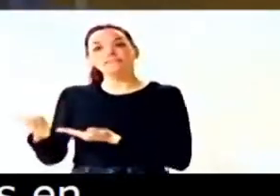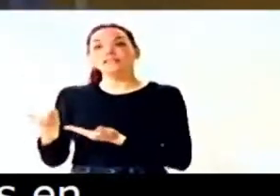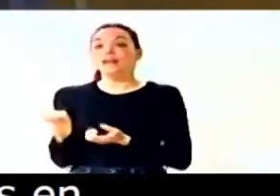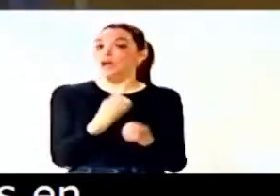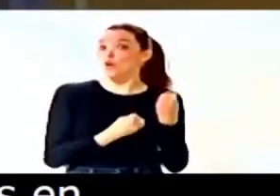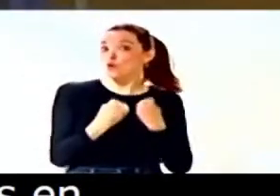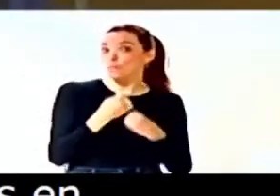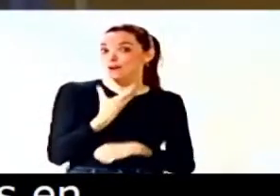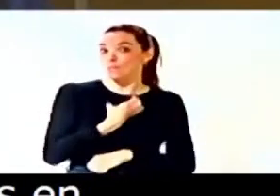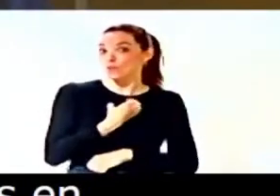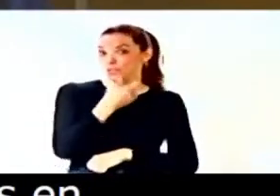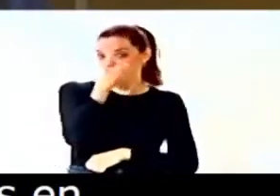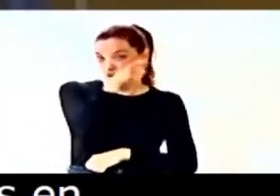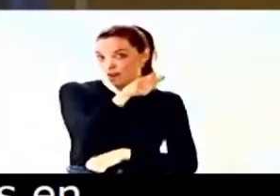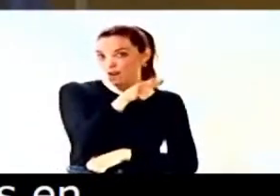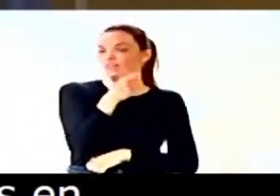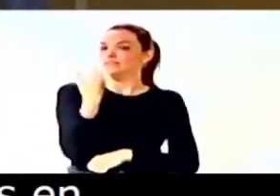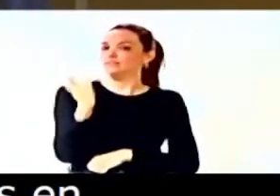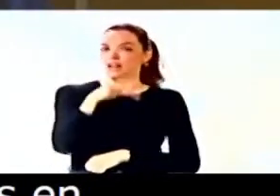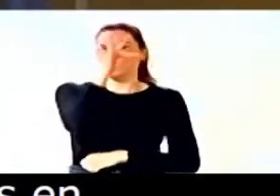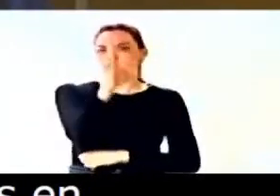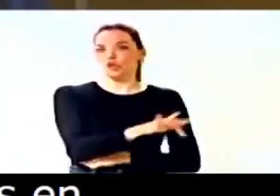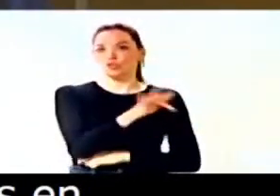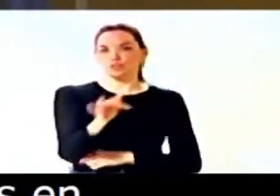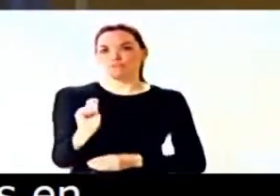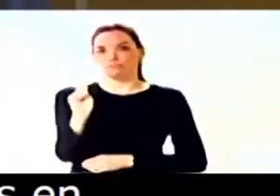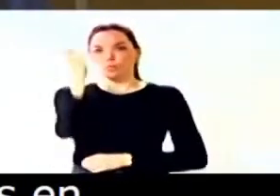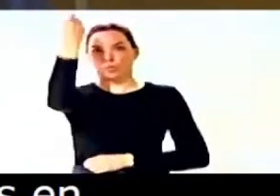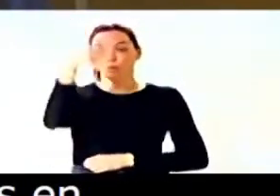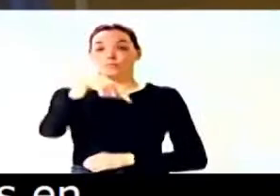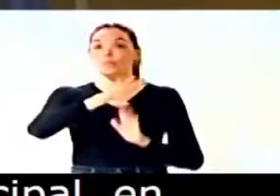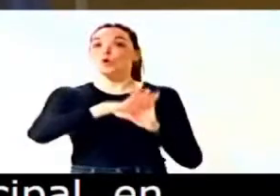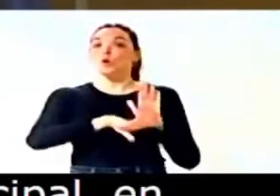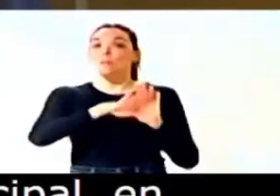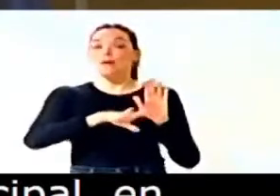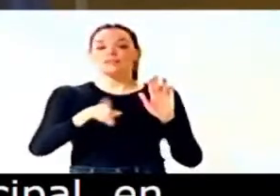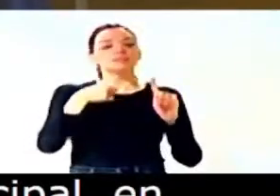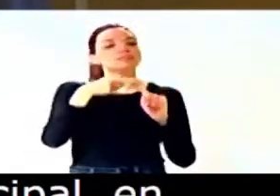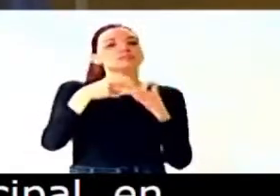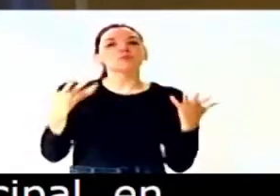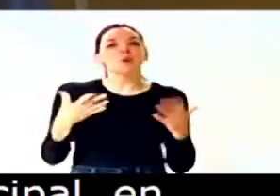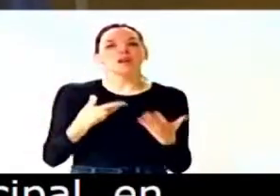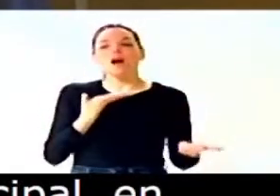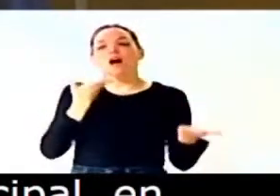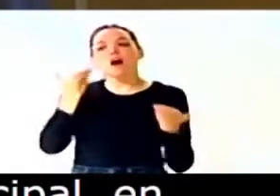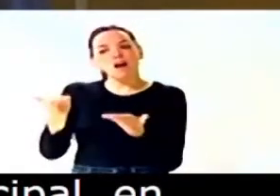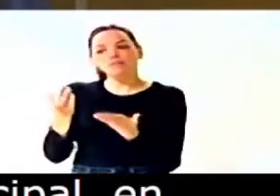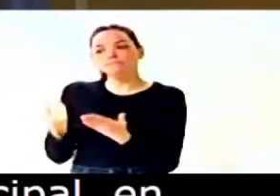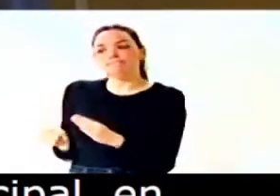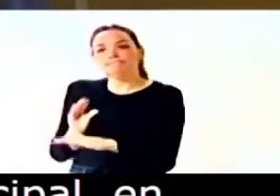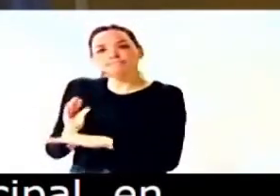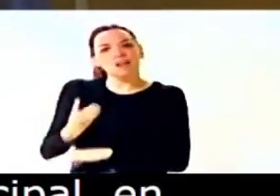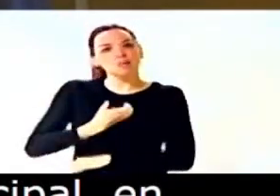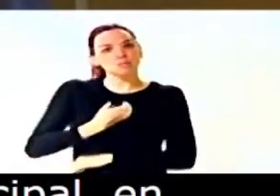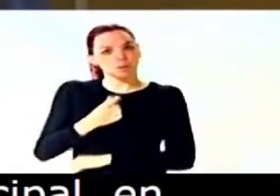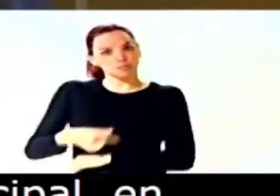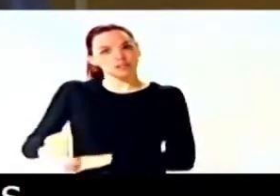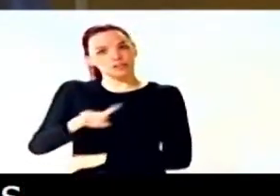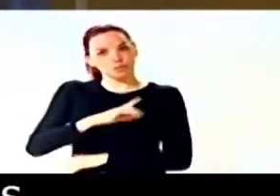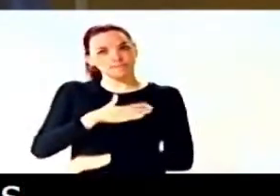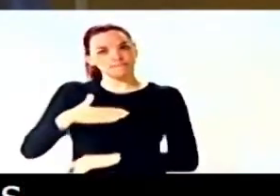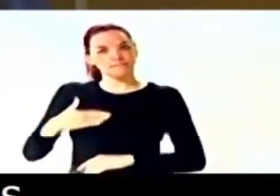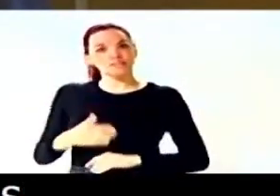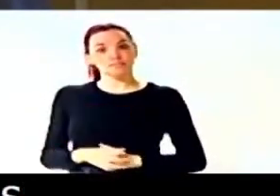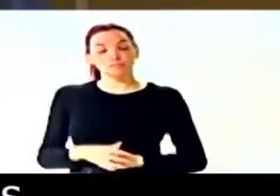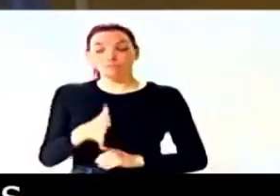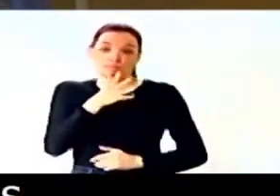económica municipal, en programas para ayudar e invertir en nuestros ayuntamientos, porque